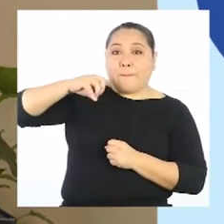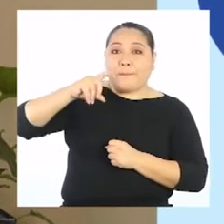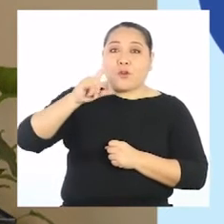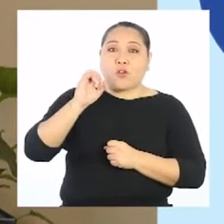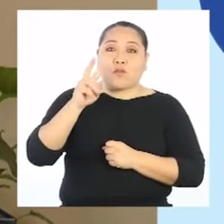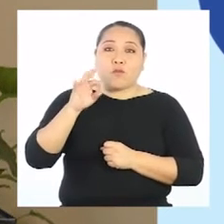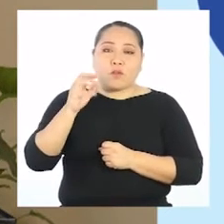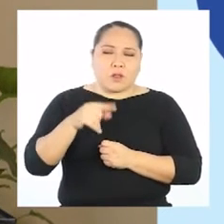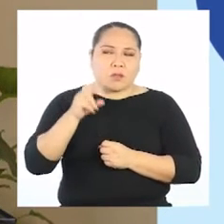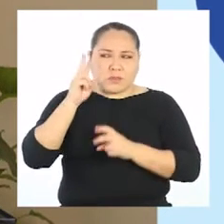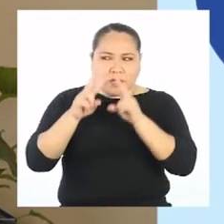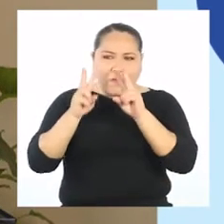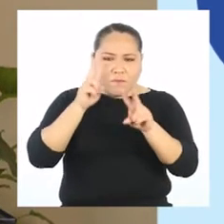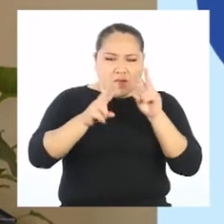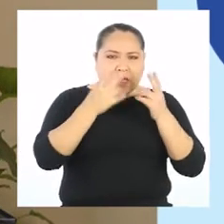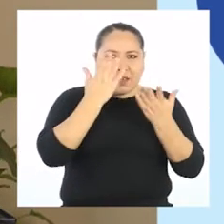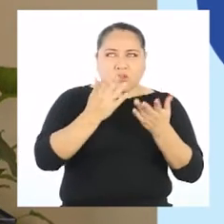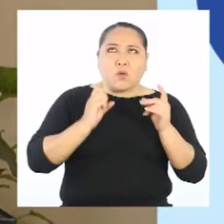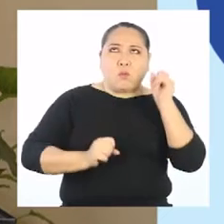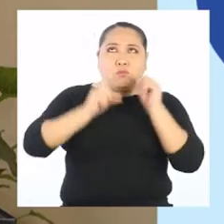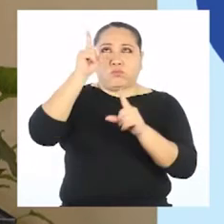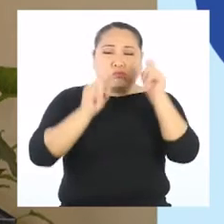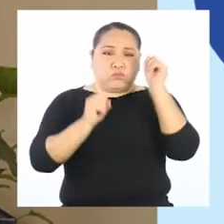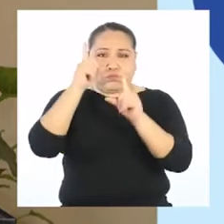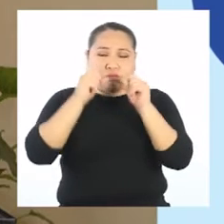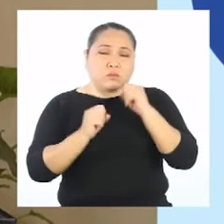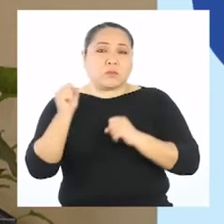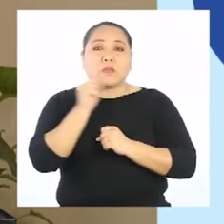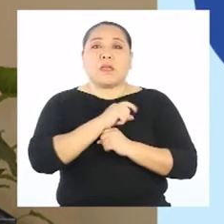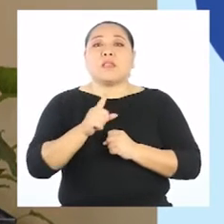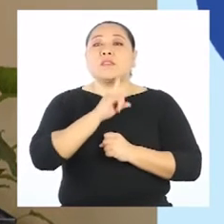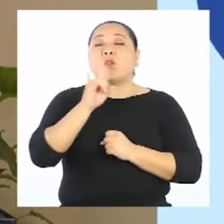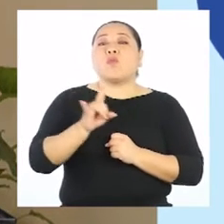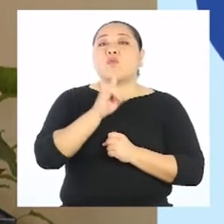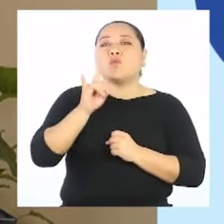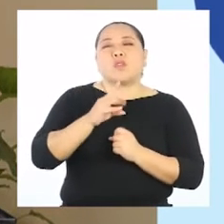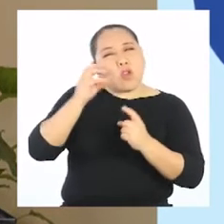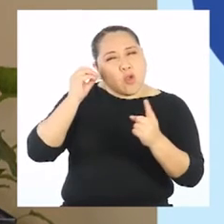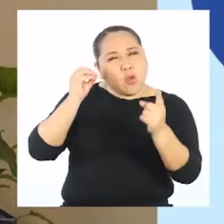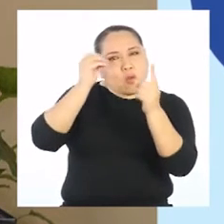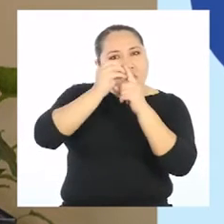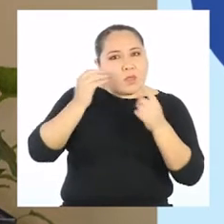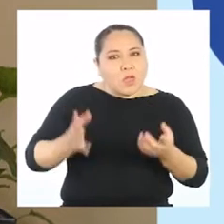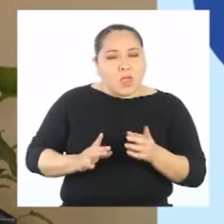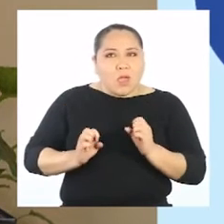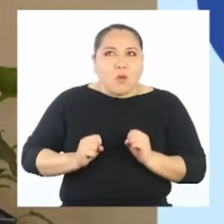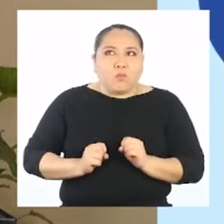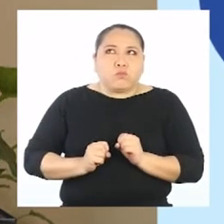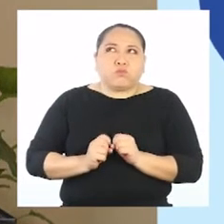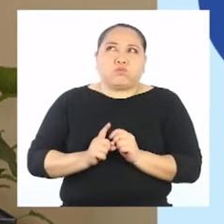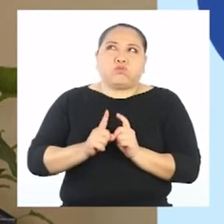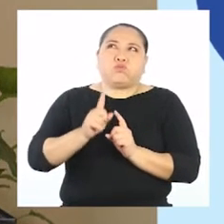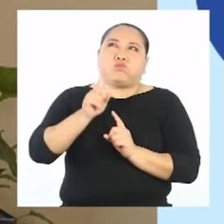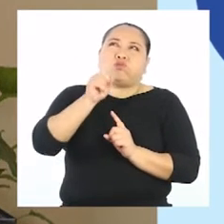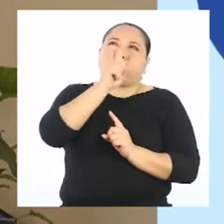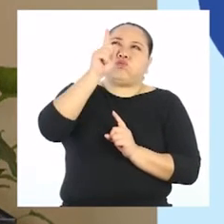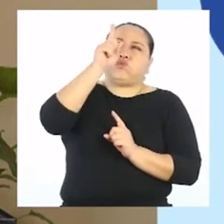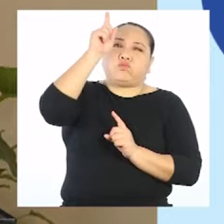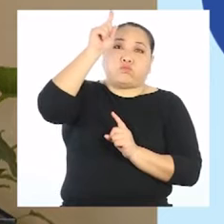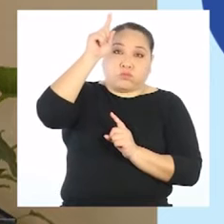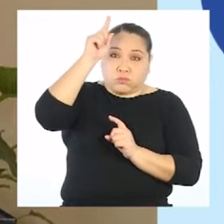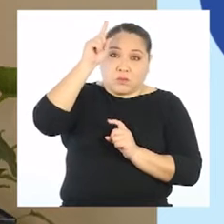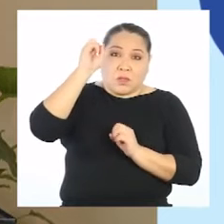la pólvora es evidente en los artefactos pirotécnicos y se utiliza con el fin de propulsarlos a